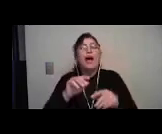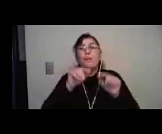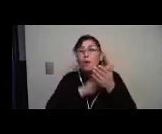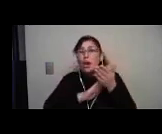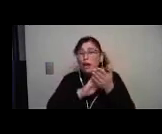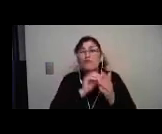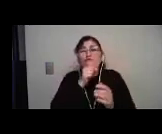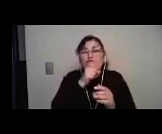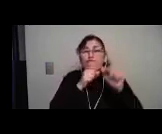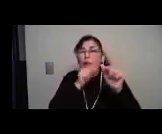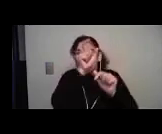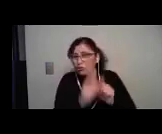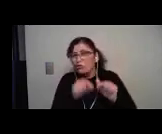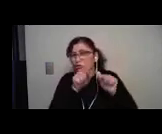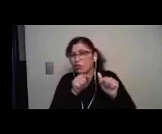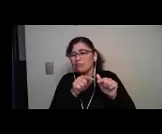ahí